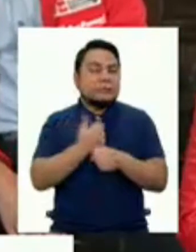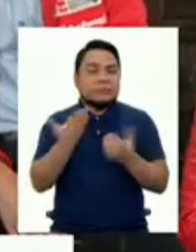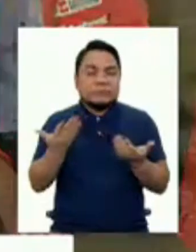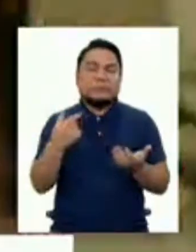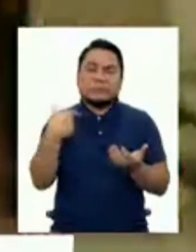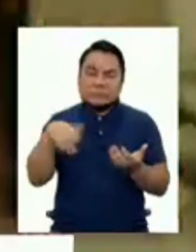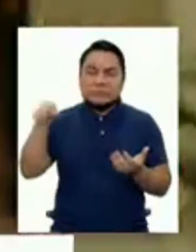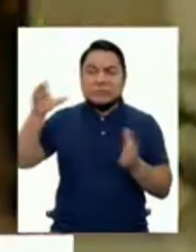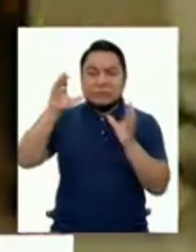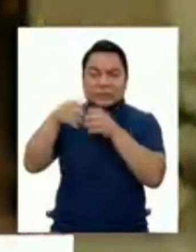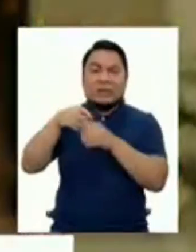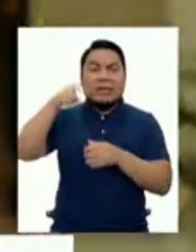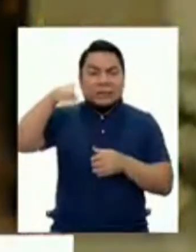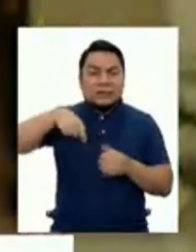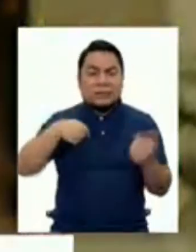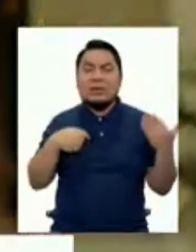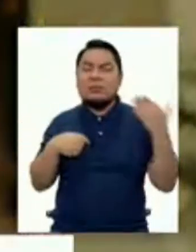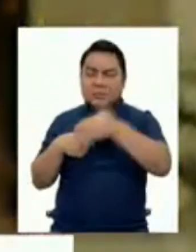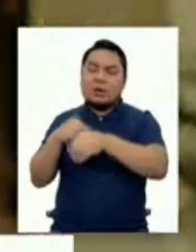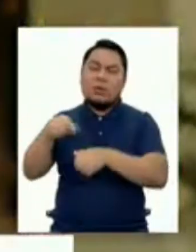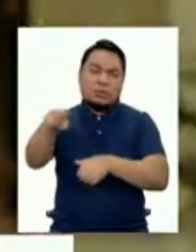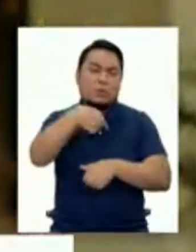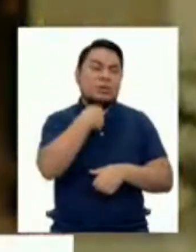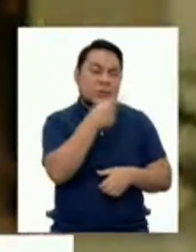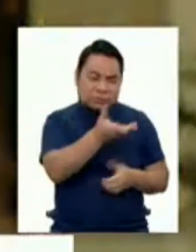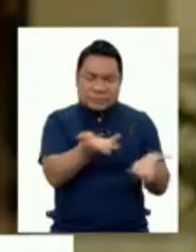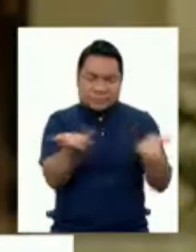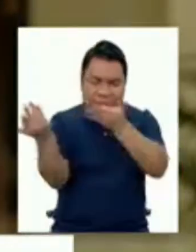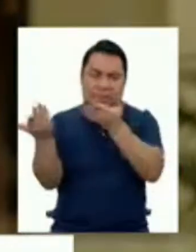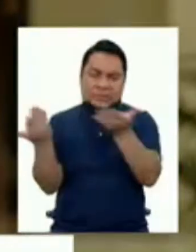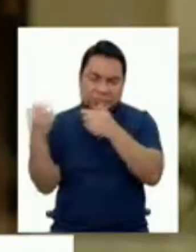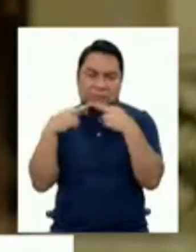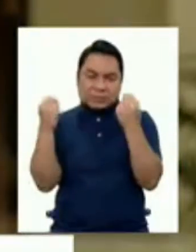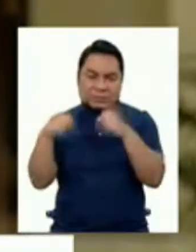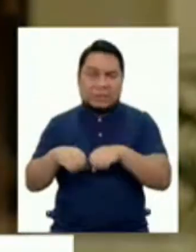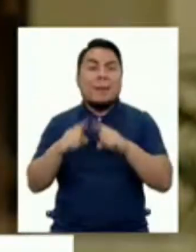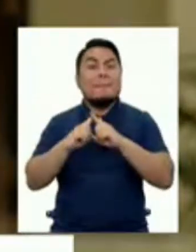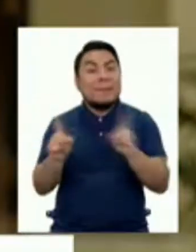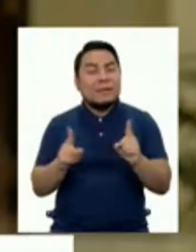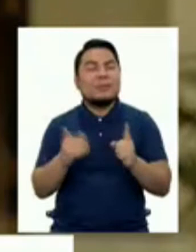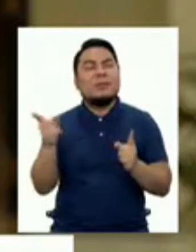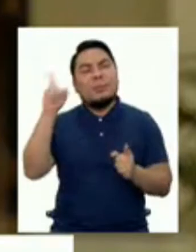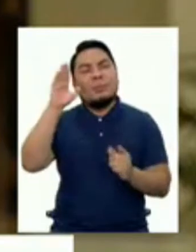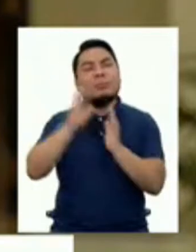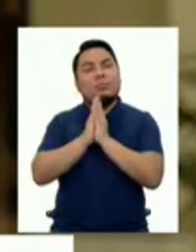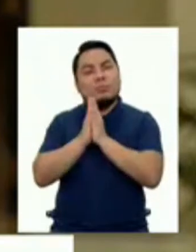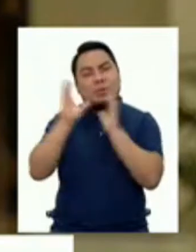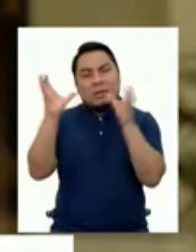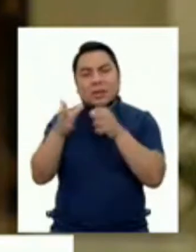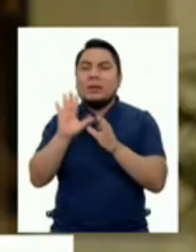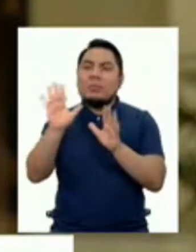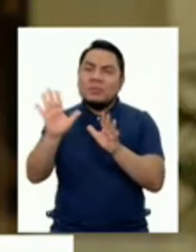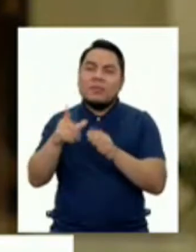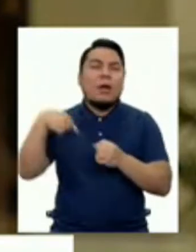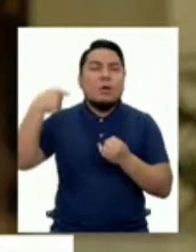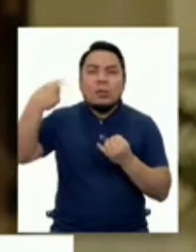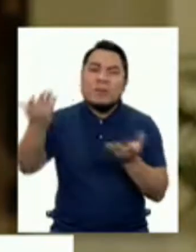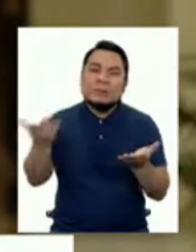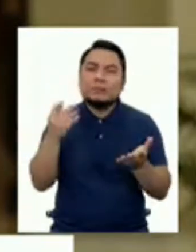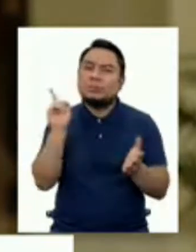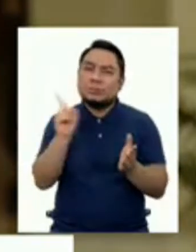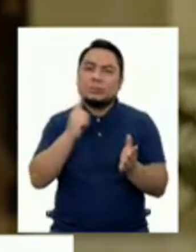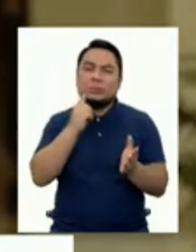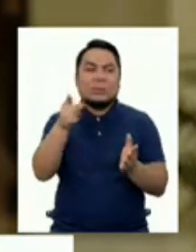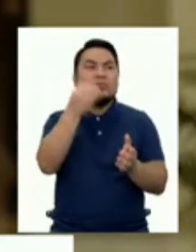Cuantas veces sea requerido, ustedes vayan, pero busquemos la eficiencia para aprovechar al máximo el tiempo.